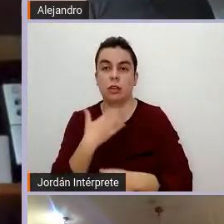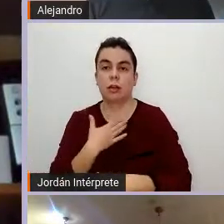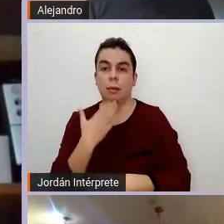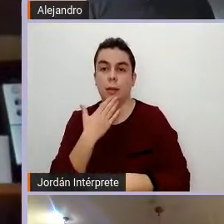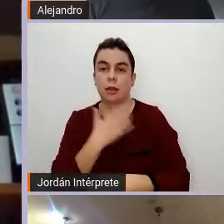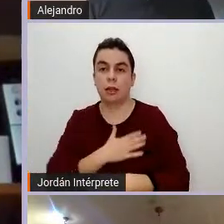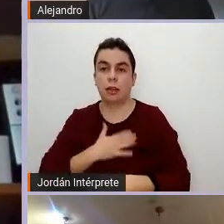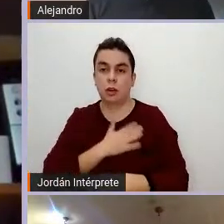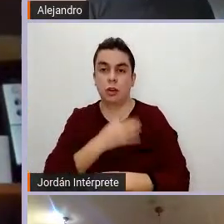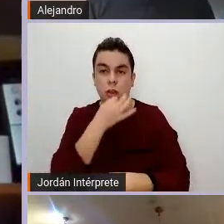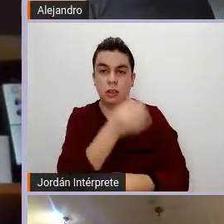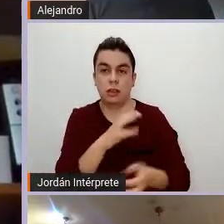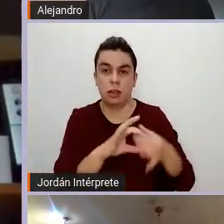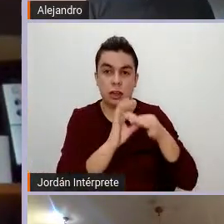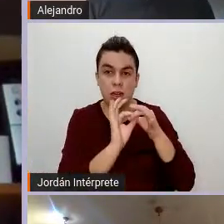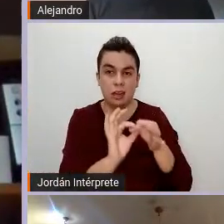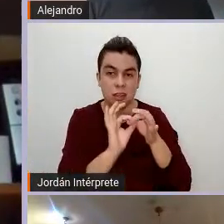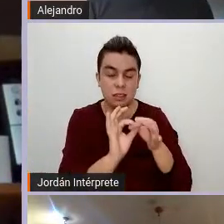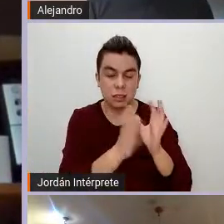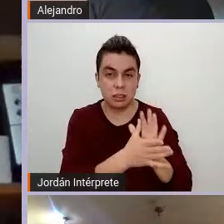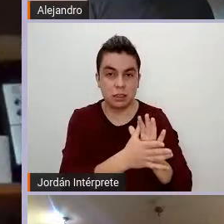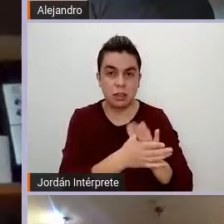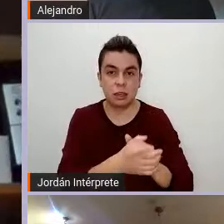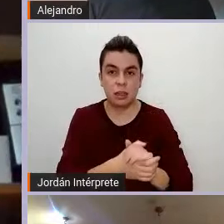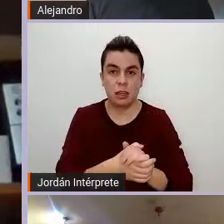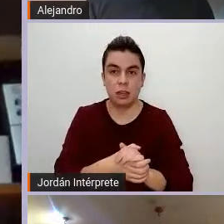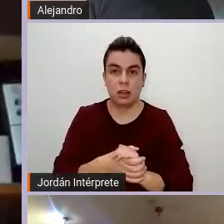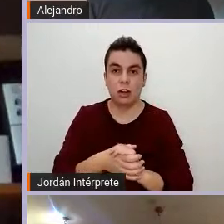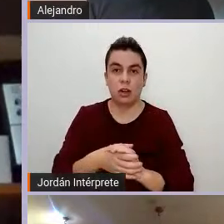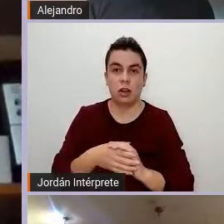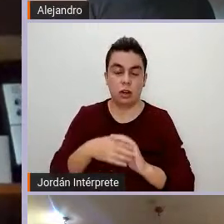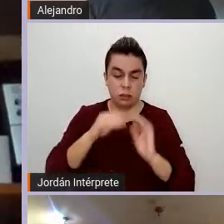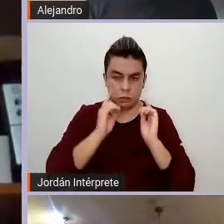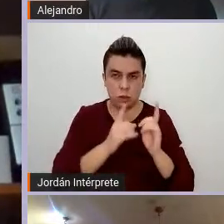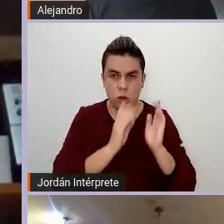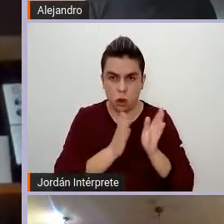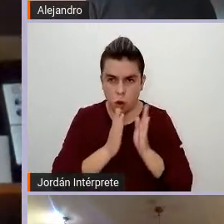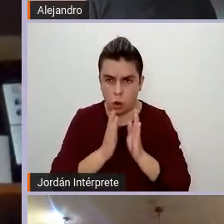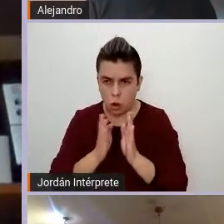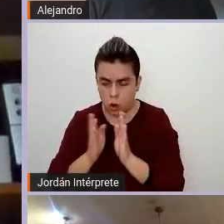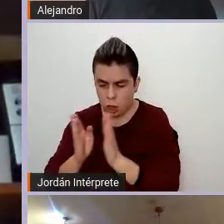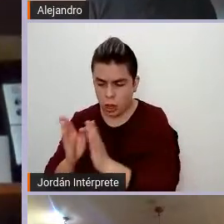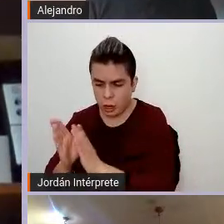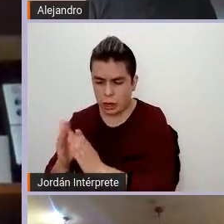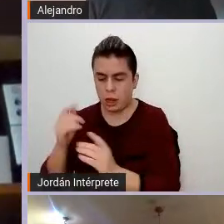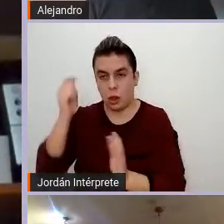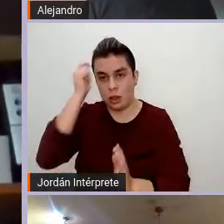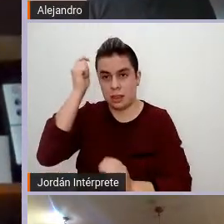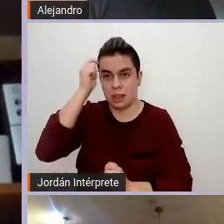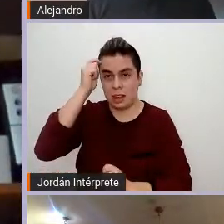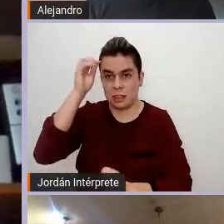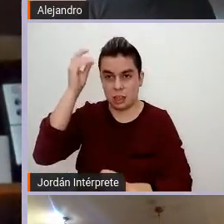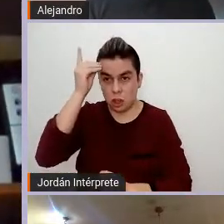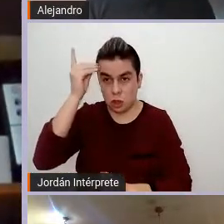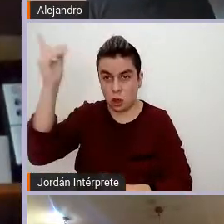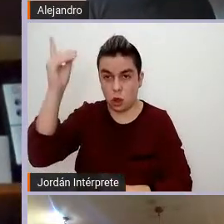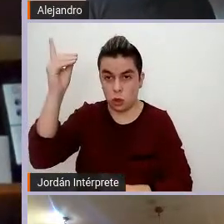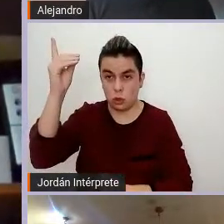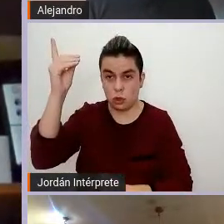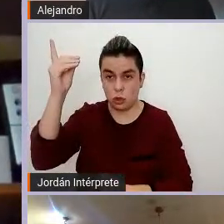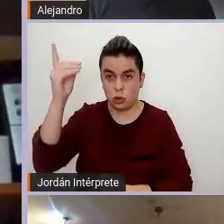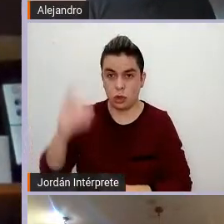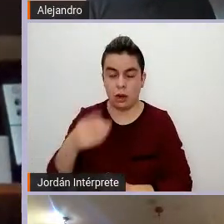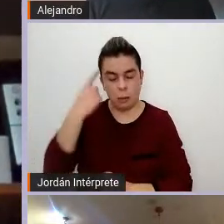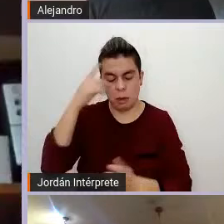aludió, que a pesar que no abandona el rigor que implica elaborar una tesis doctoral, se plantea desde un lenguaje